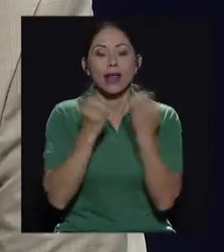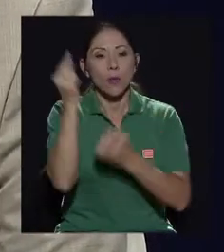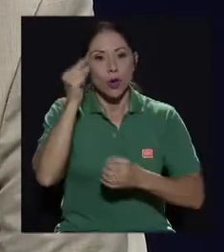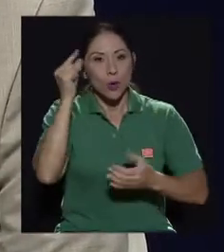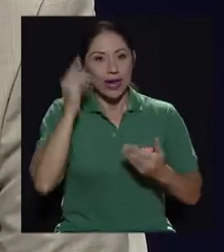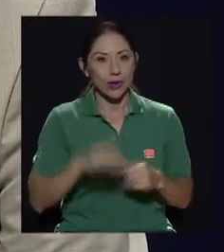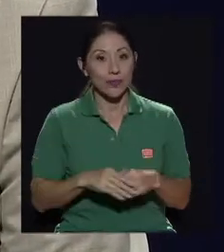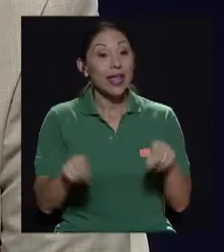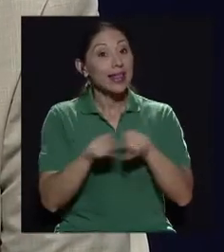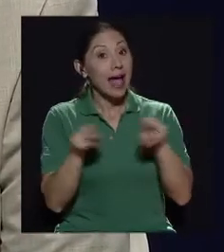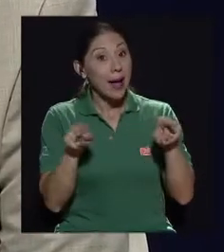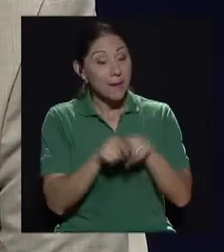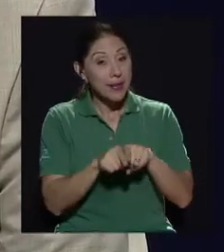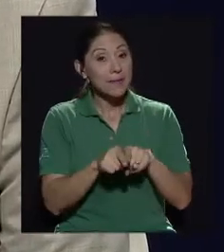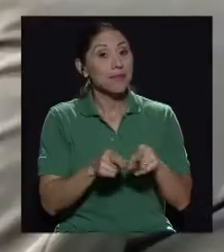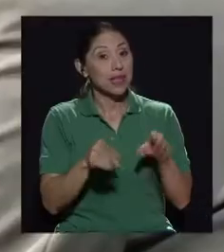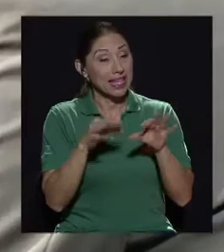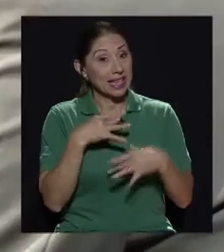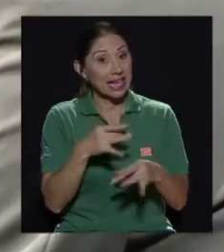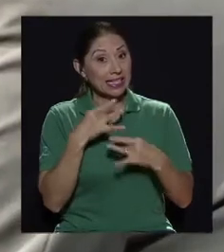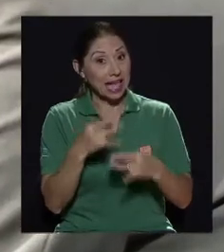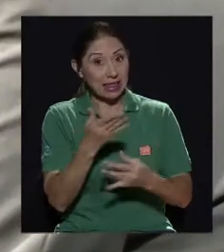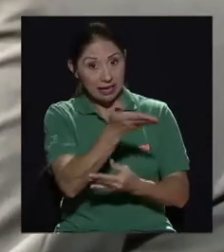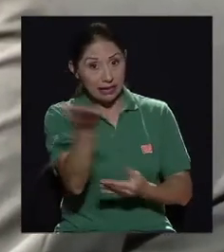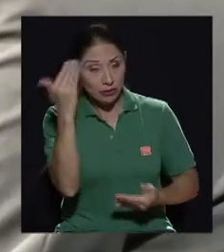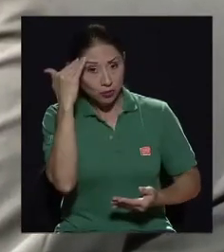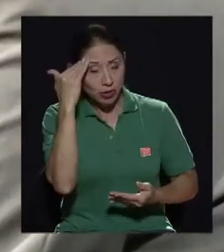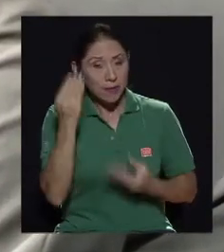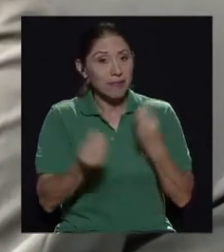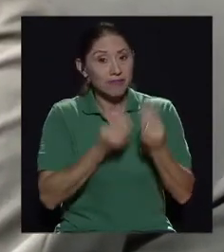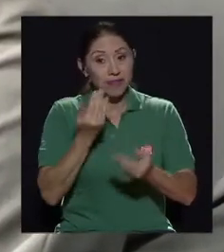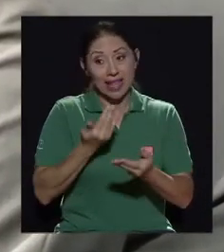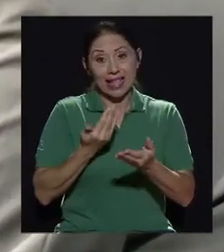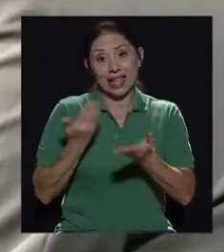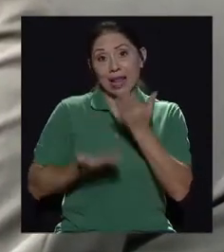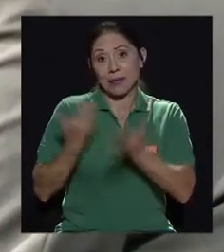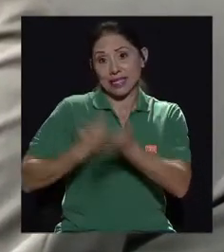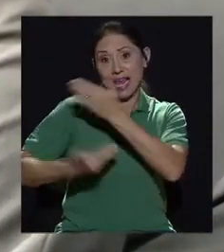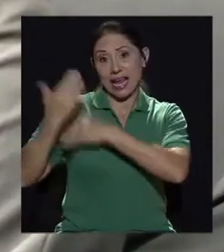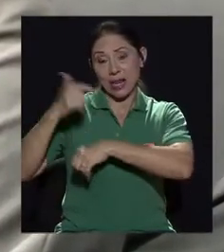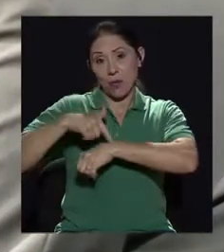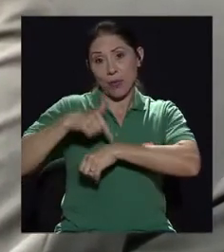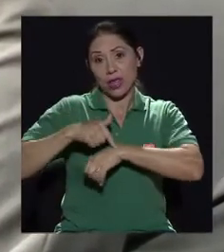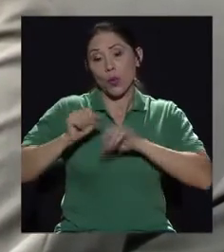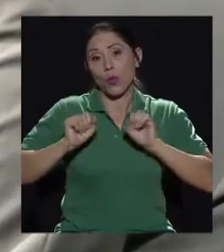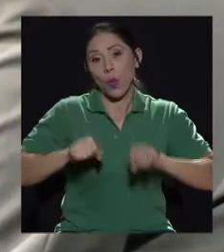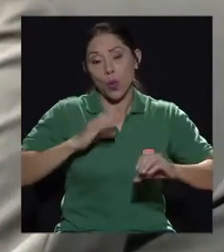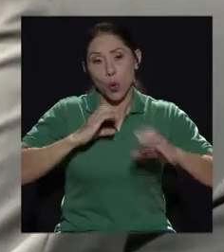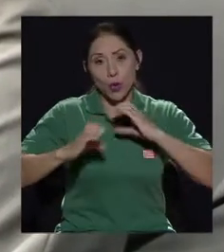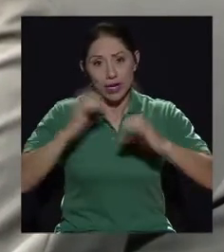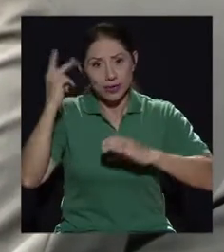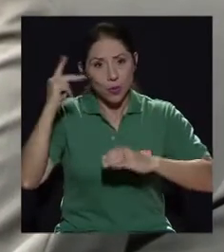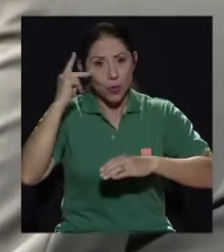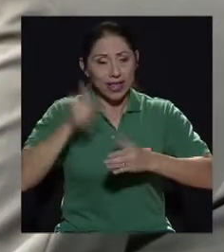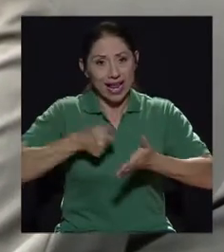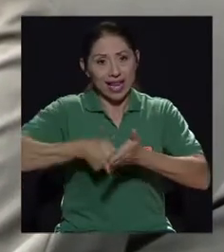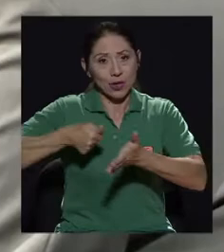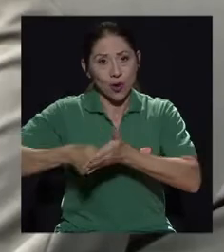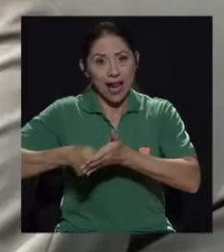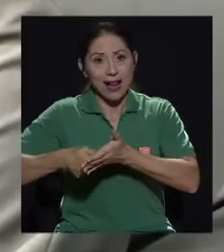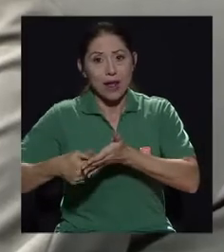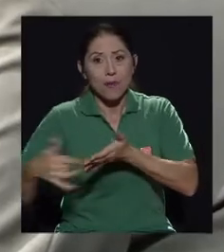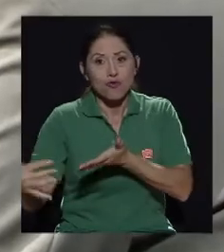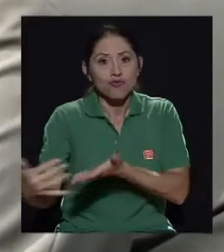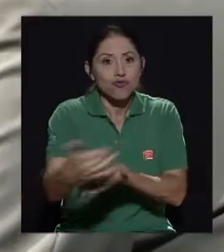decir el televidente ahora el salto que hicimos de lo que pudo haber sido un momento determinado la comunicación política electoral o sea llegar y ganar votos